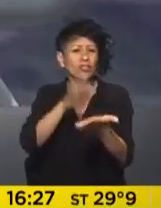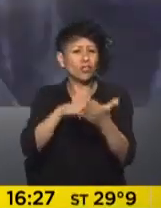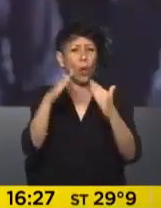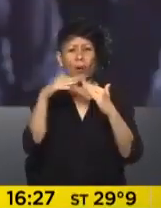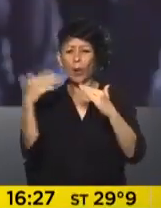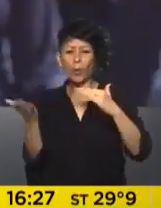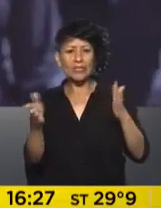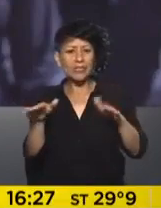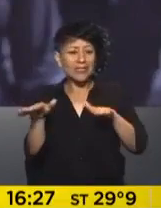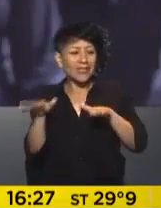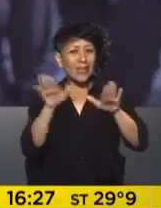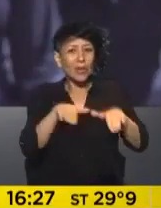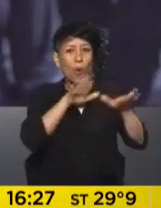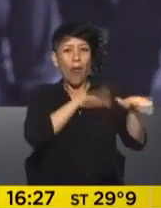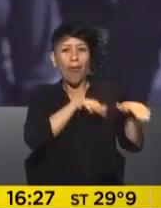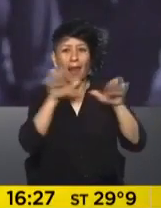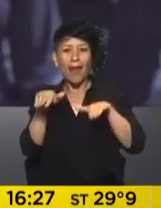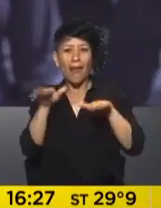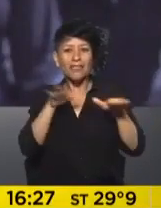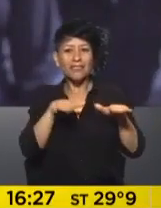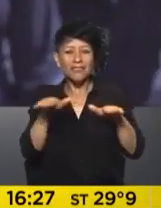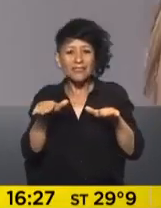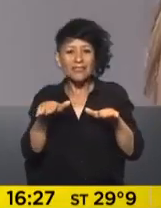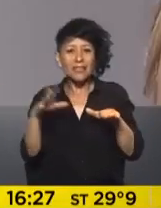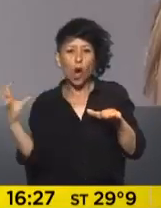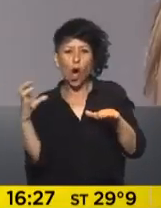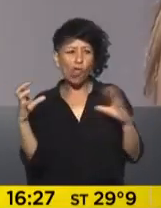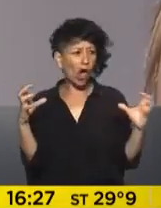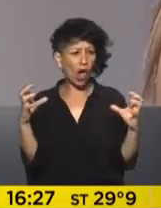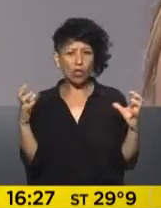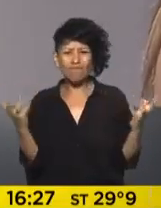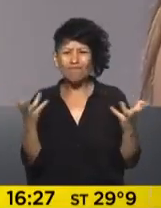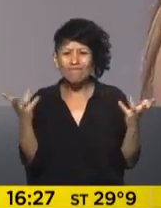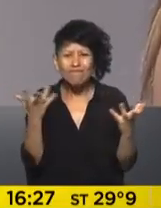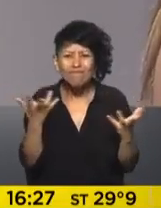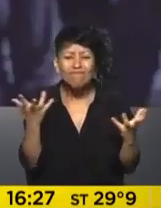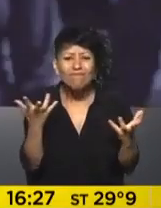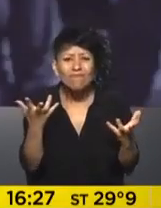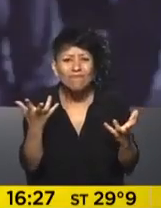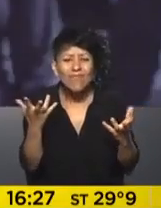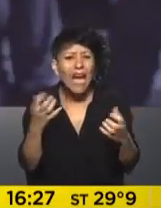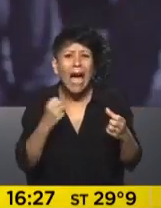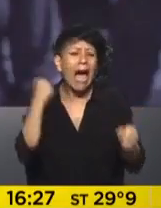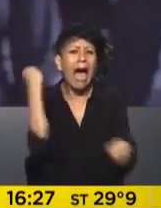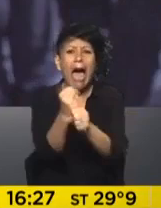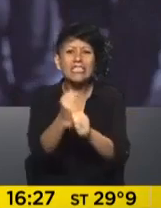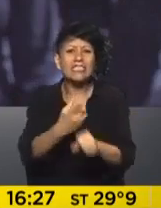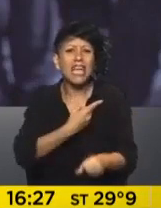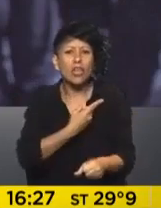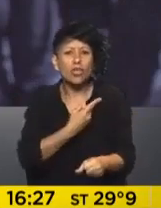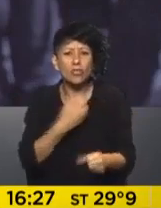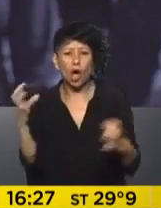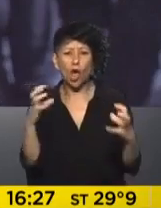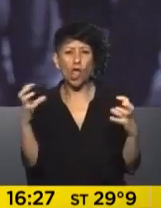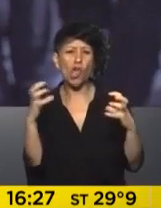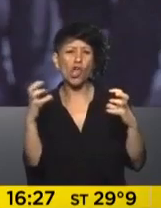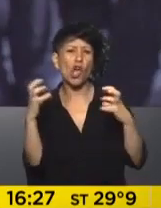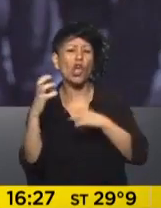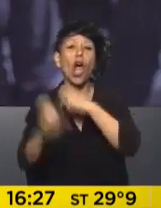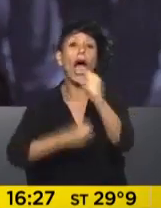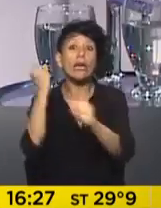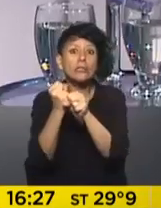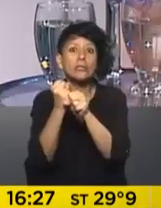pares. Pero mira dónde el odio entre pares, hasta dónde puede llegar. Claro. Puede llegar a la presidencia de